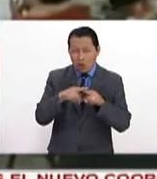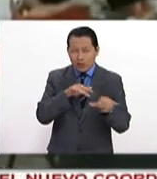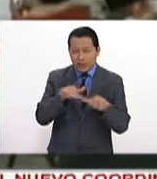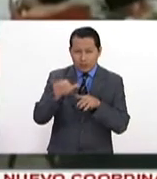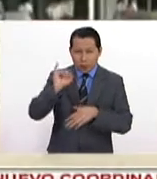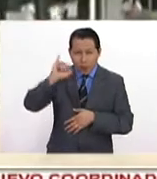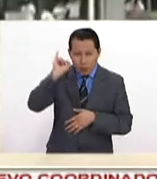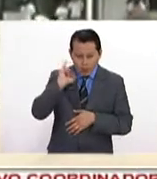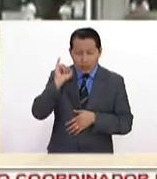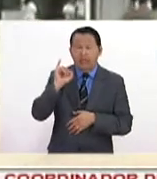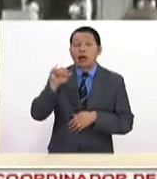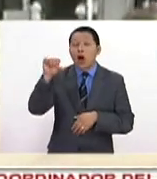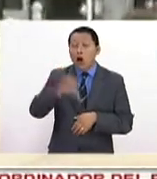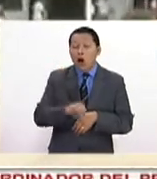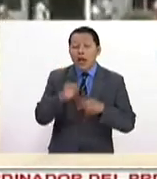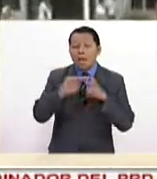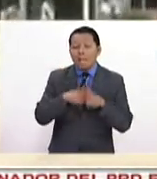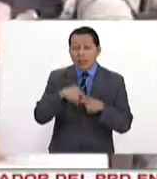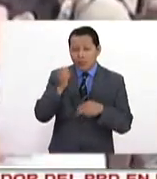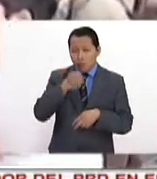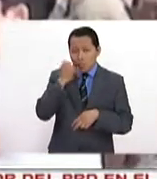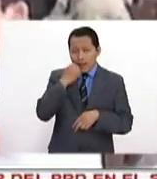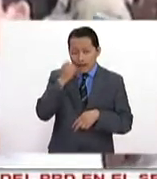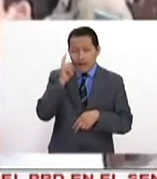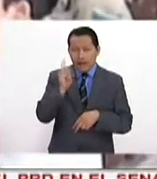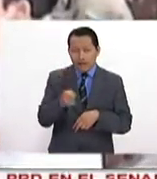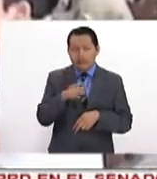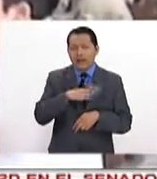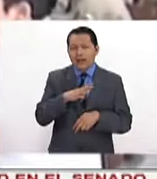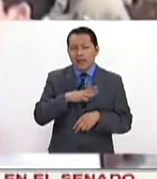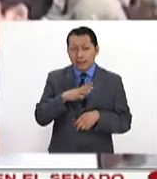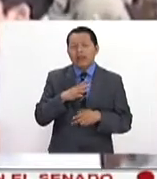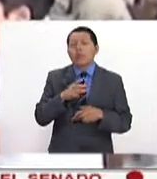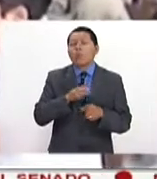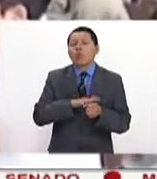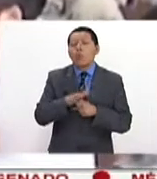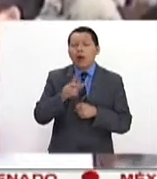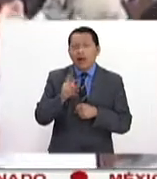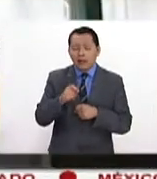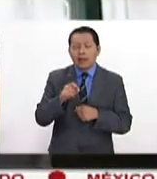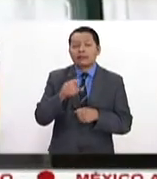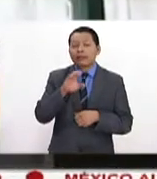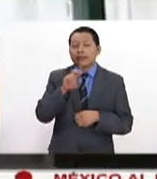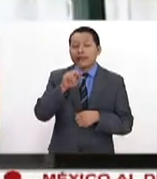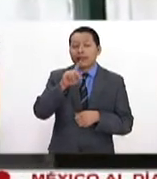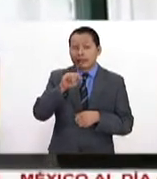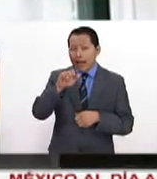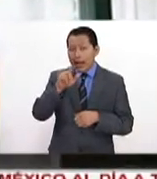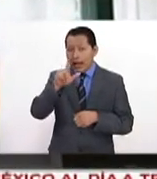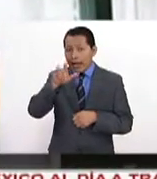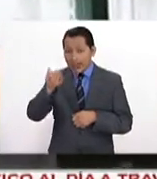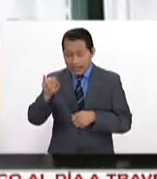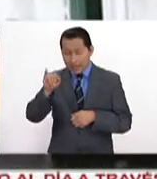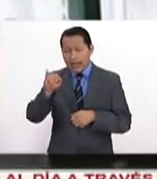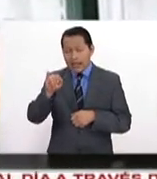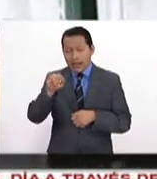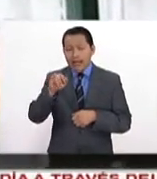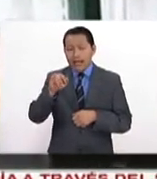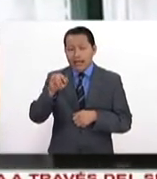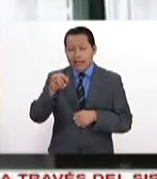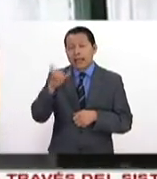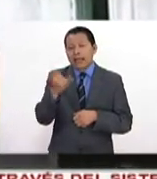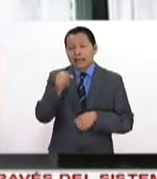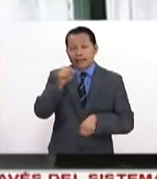pasado jueves, hoy regresan a clases. Los planteles que reanudarán actividades son el Sendi Jalil, Jalil Gibran y